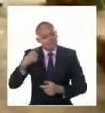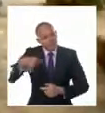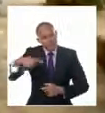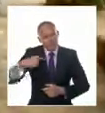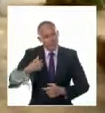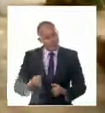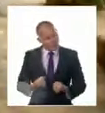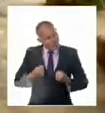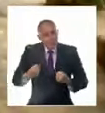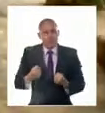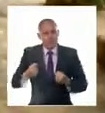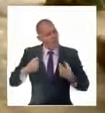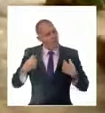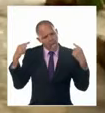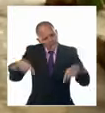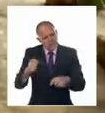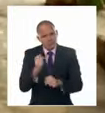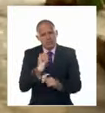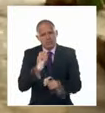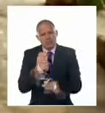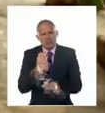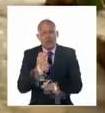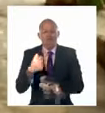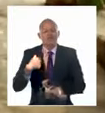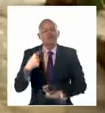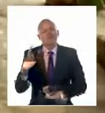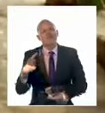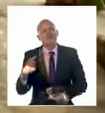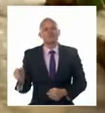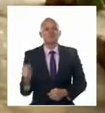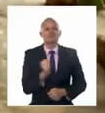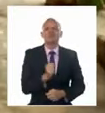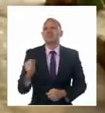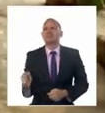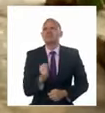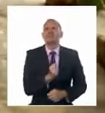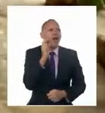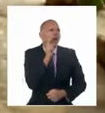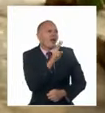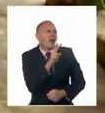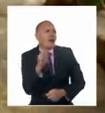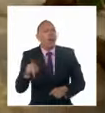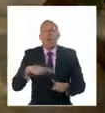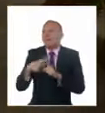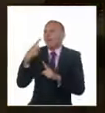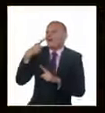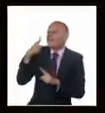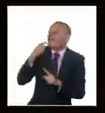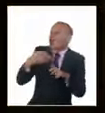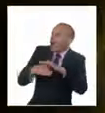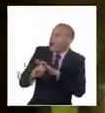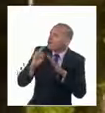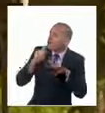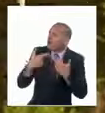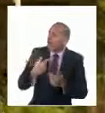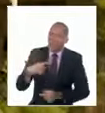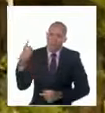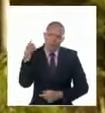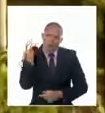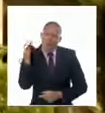mismo sitio. Cuando no recorro esa calle, ni vuelvo a ver ese patio en que me formé, en que cumplí tantos años, en que